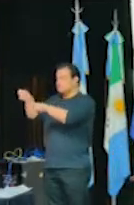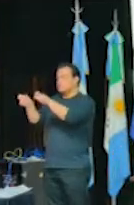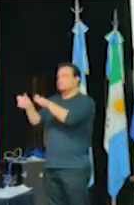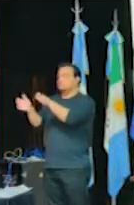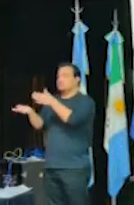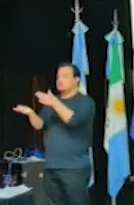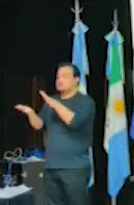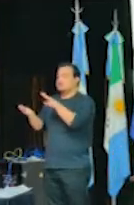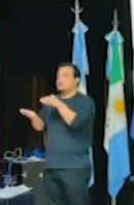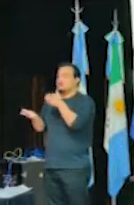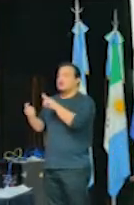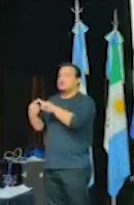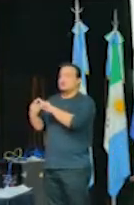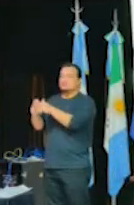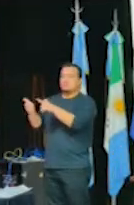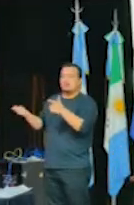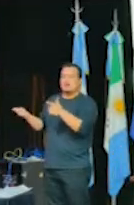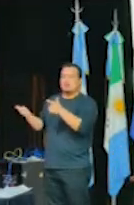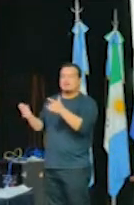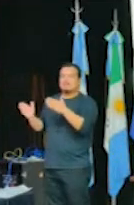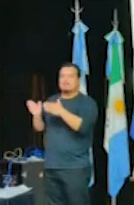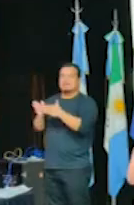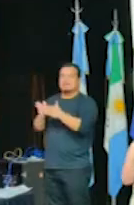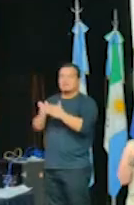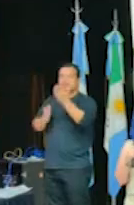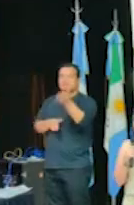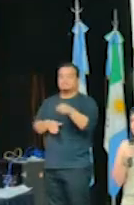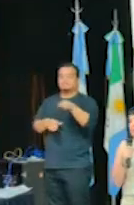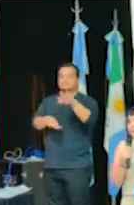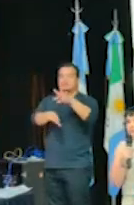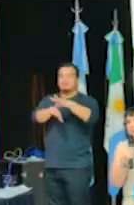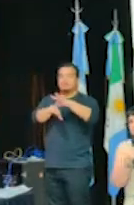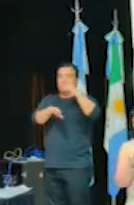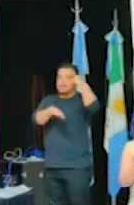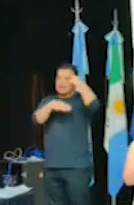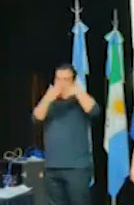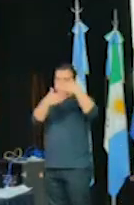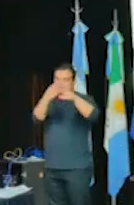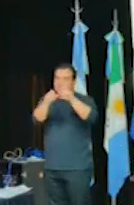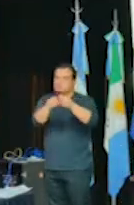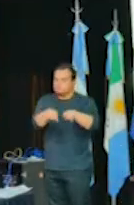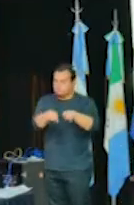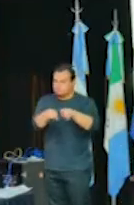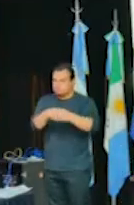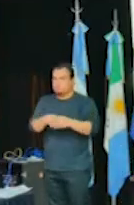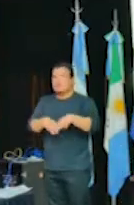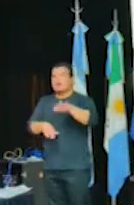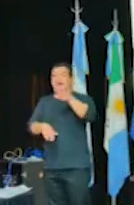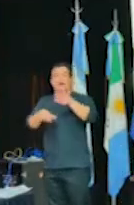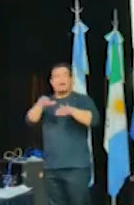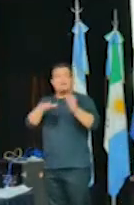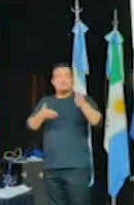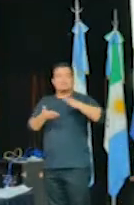del médico, ¿sí? O sea, parece que cada vez que hablamos de deshumanización es una lista de cuestiones